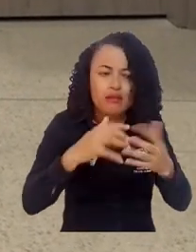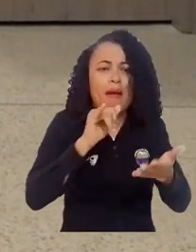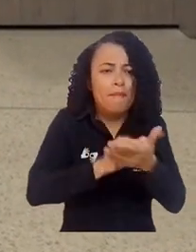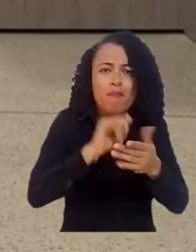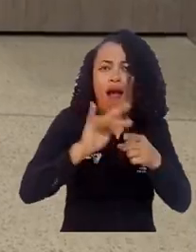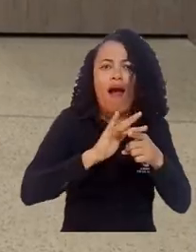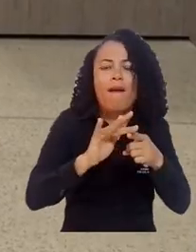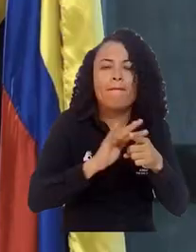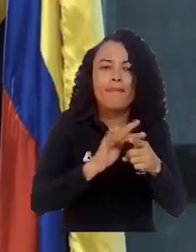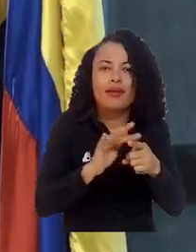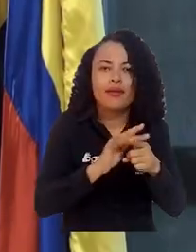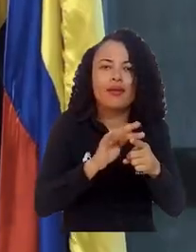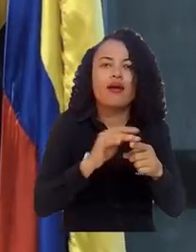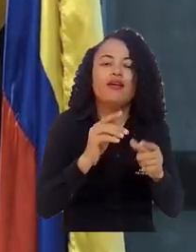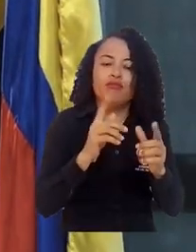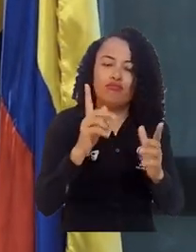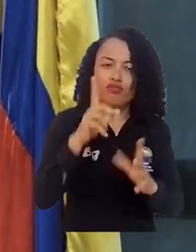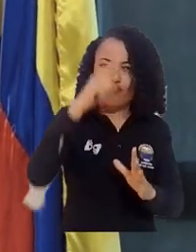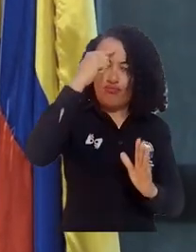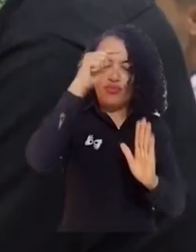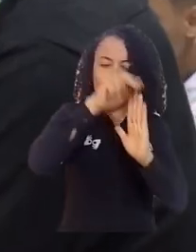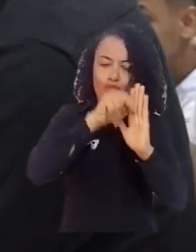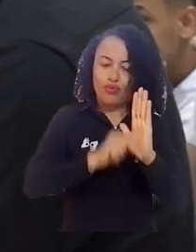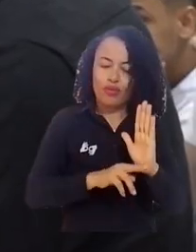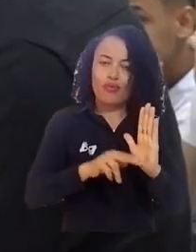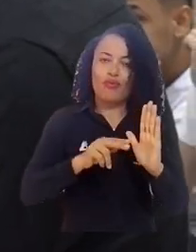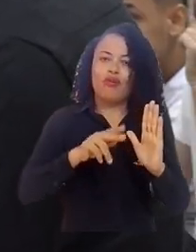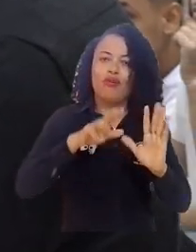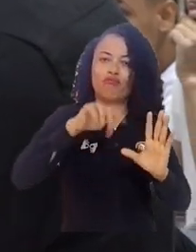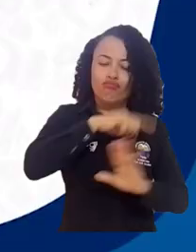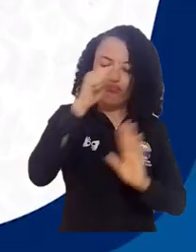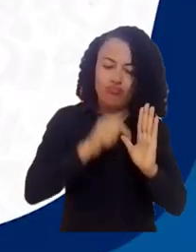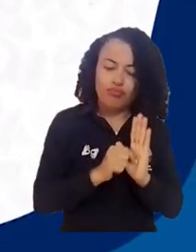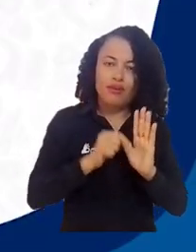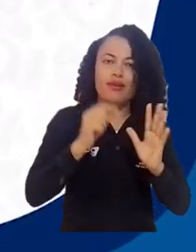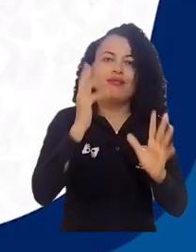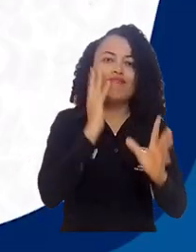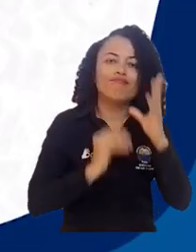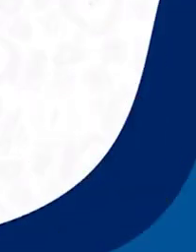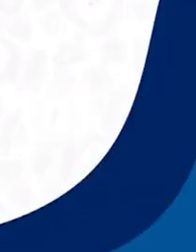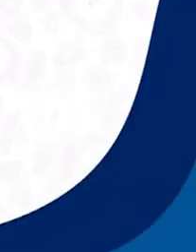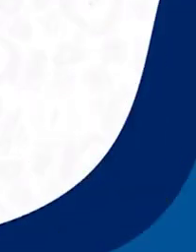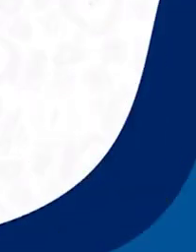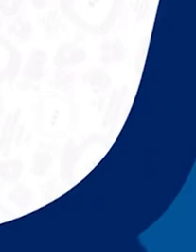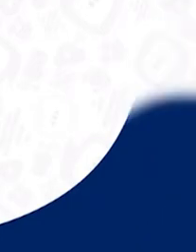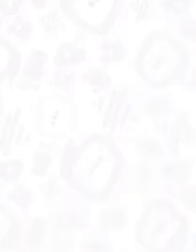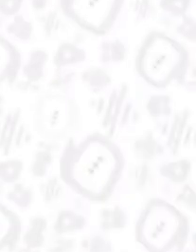práctica de la ingeniería, articulando un currículo integrado y experiencias de aprendizaje.